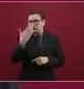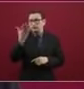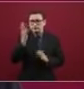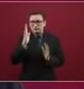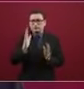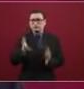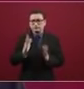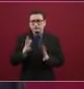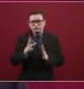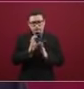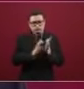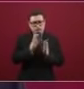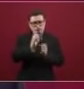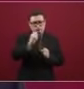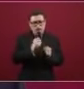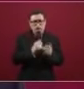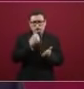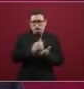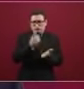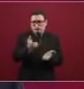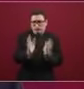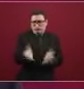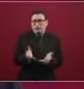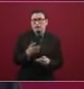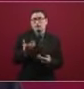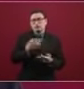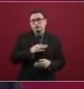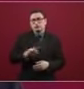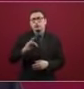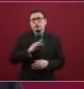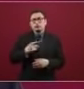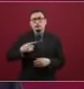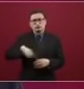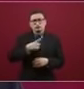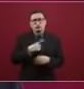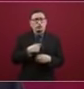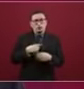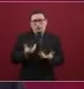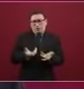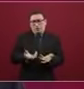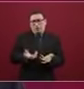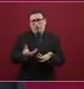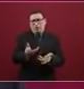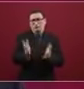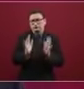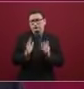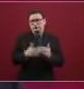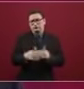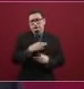existencia constitucional. Consecuentemente, podemos operar ya